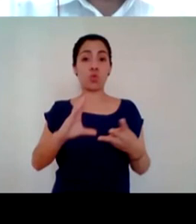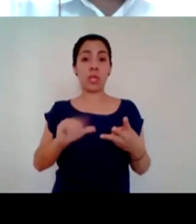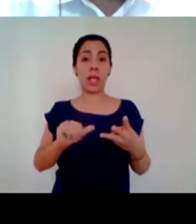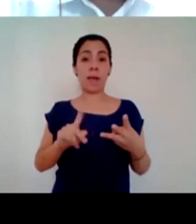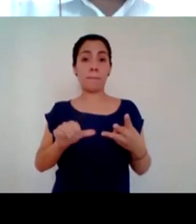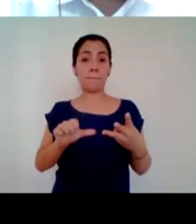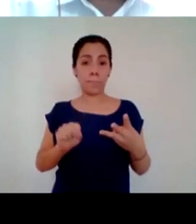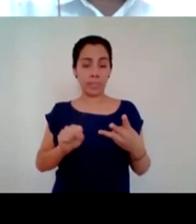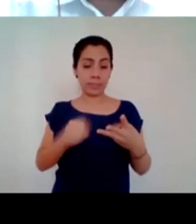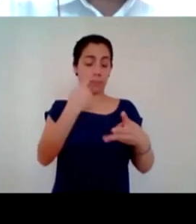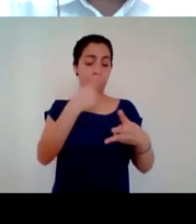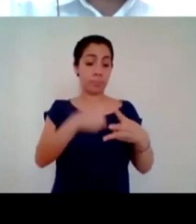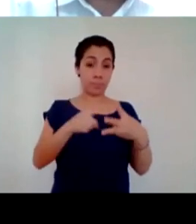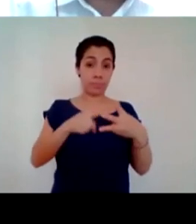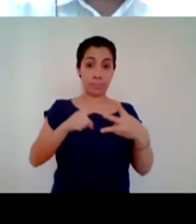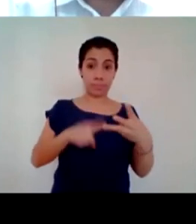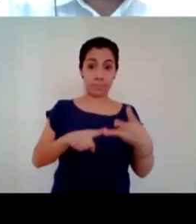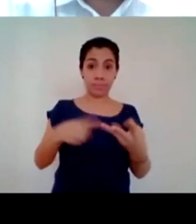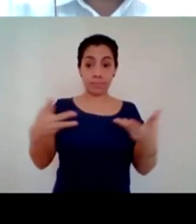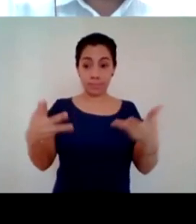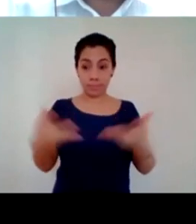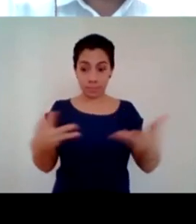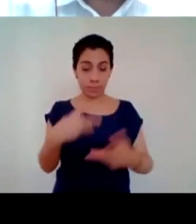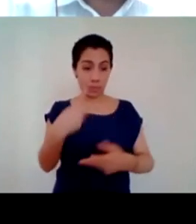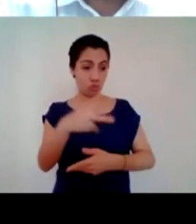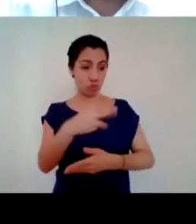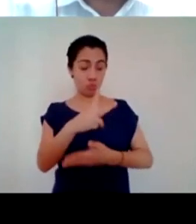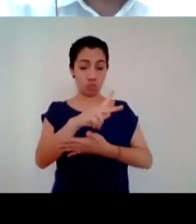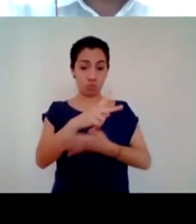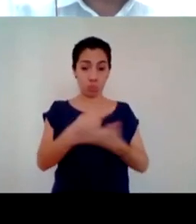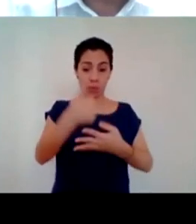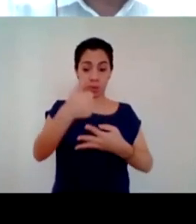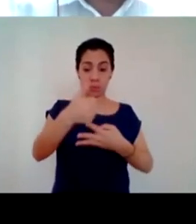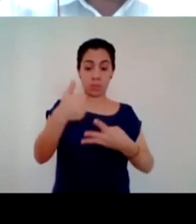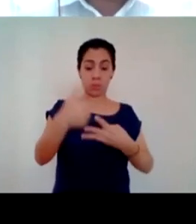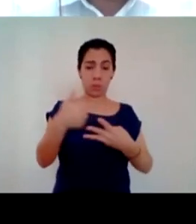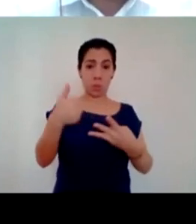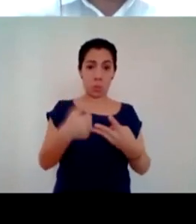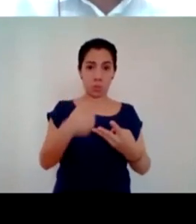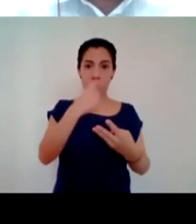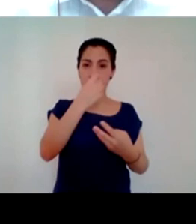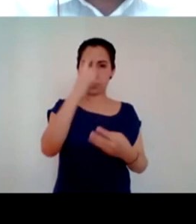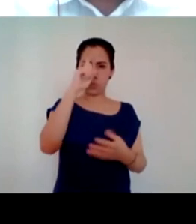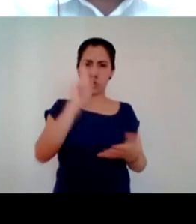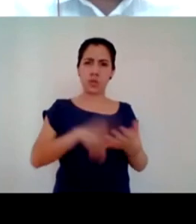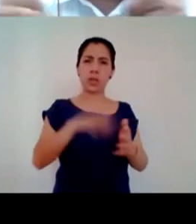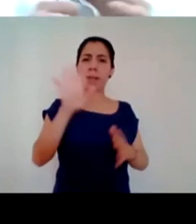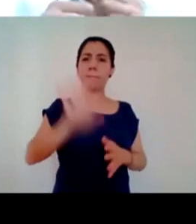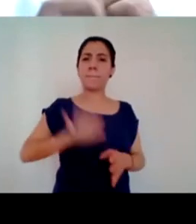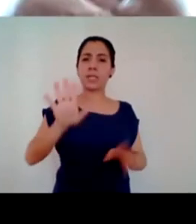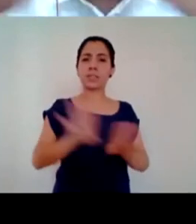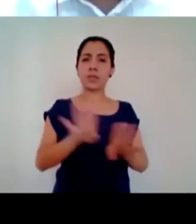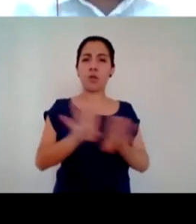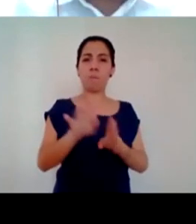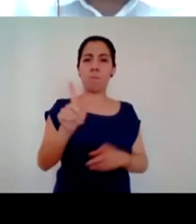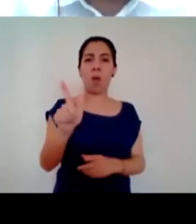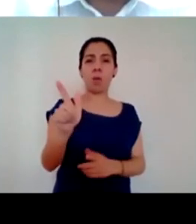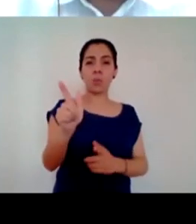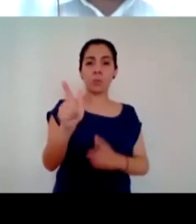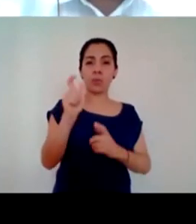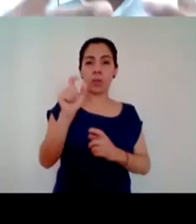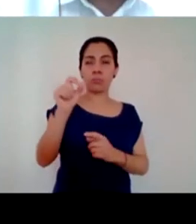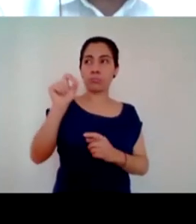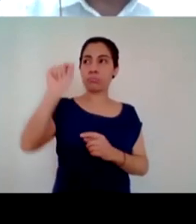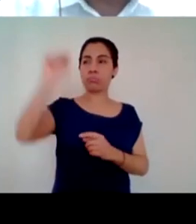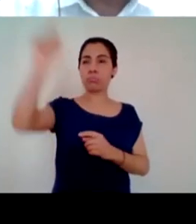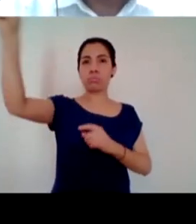acciones que creo que se han convertido en disparos de escopeta, es decir, sale el disparo y se esparce, no